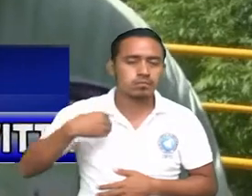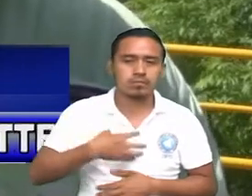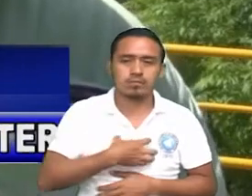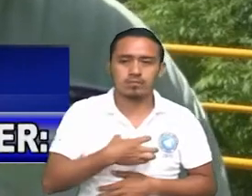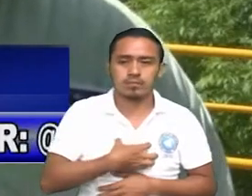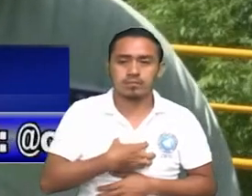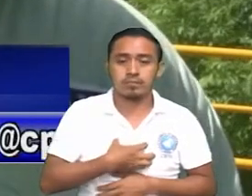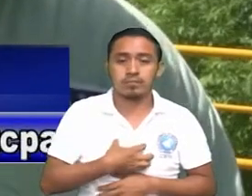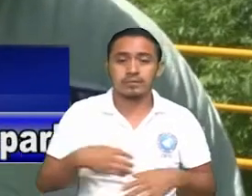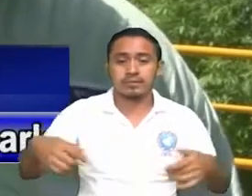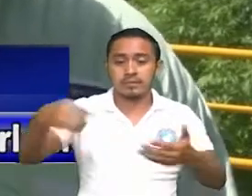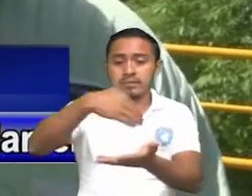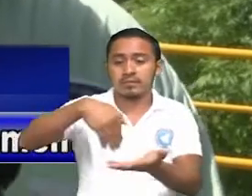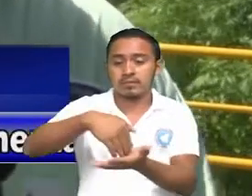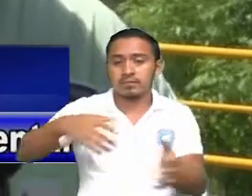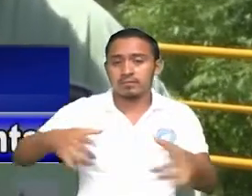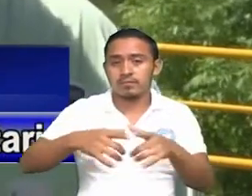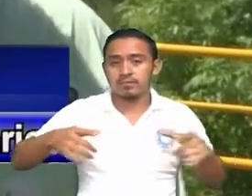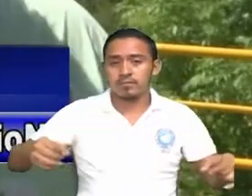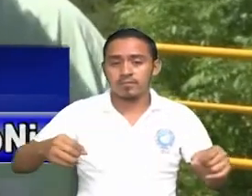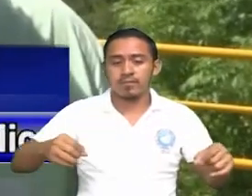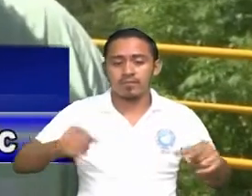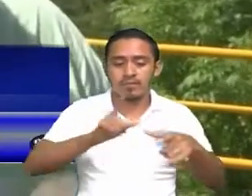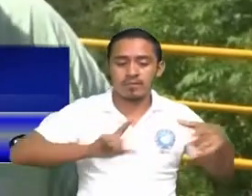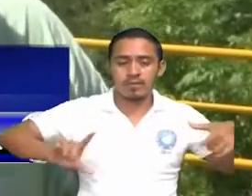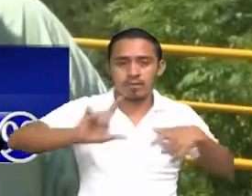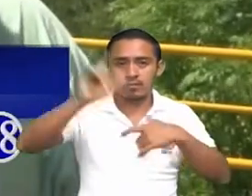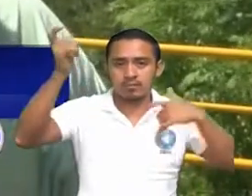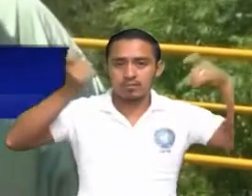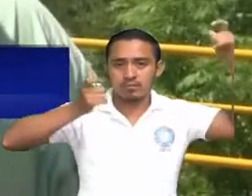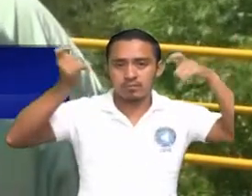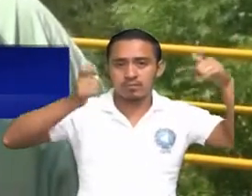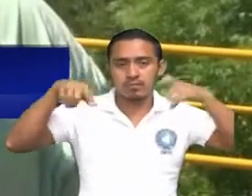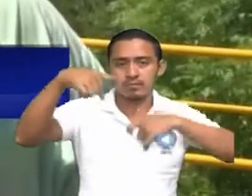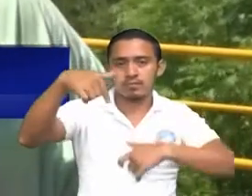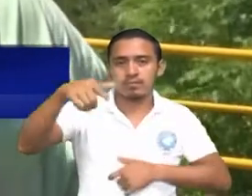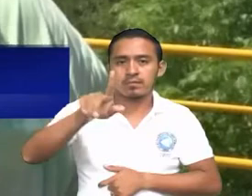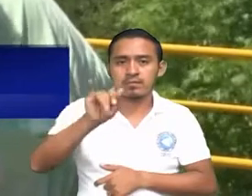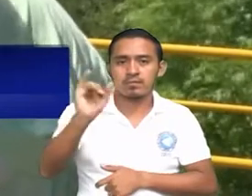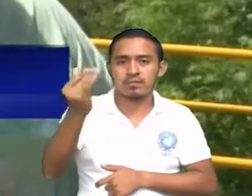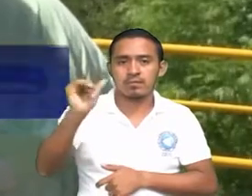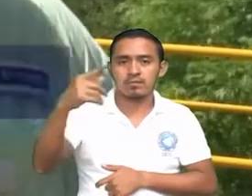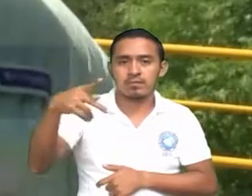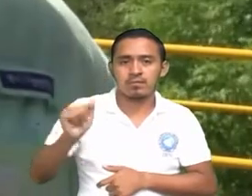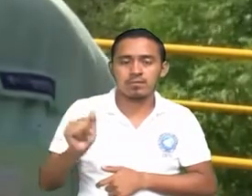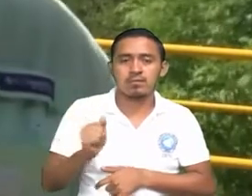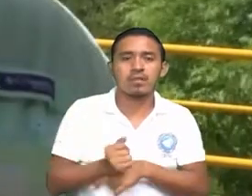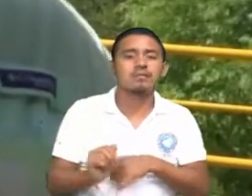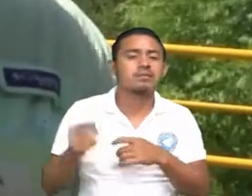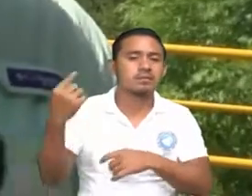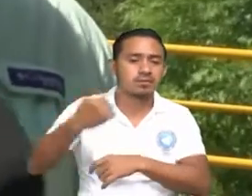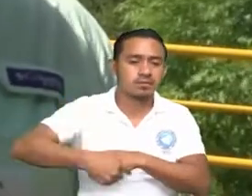que está en el centro de Managua, la Laguna de Tizcapa, que día a día recibe,